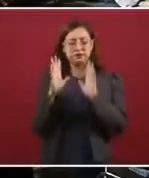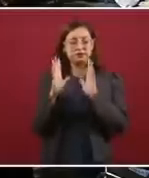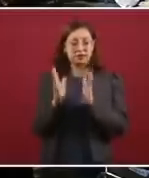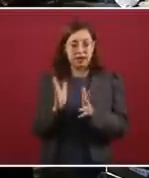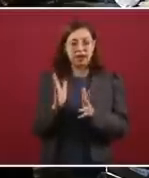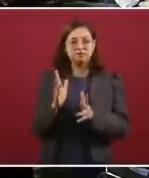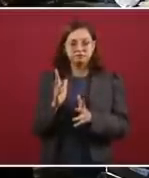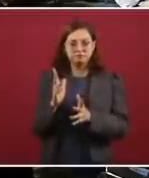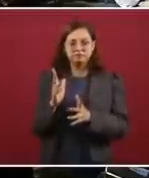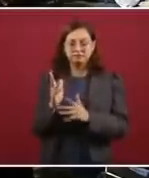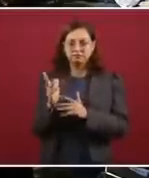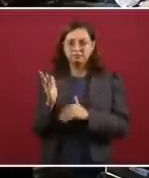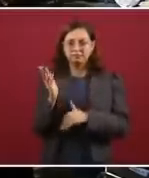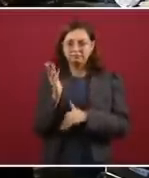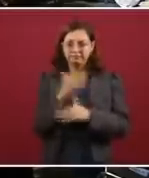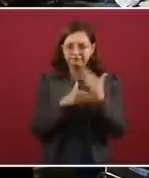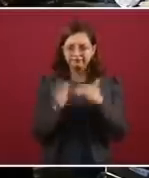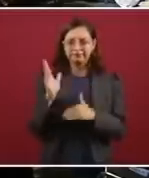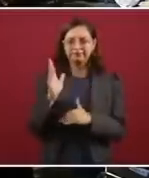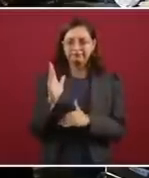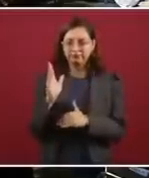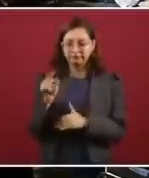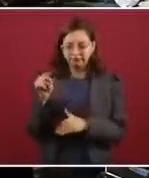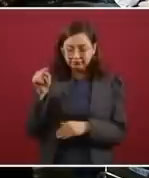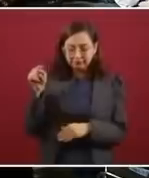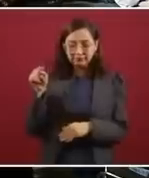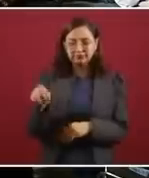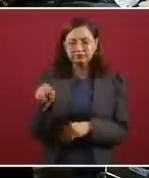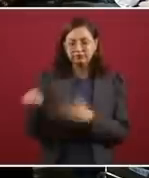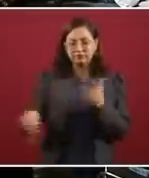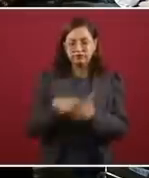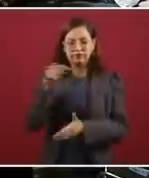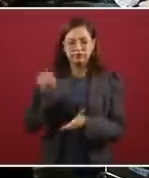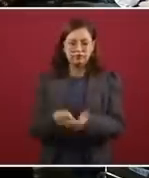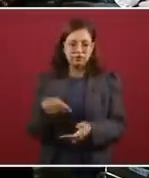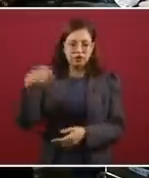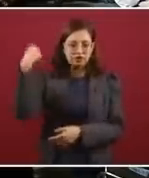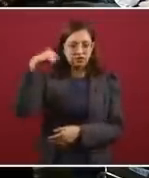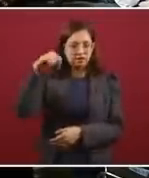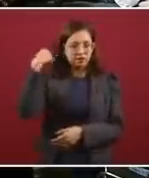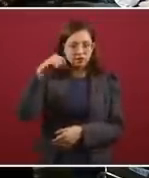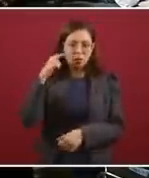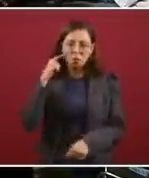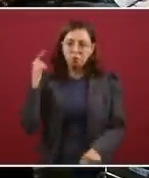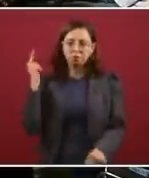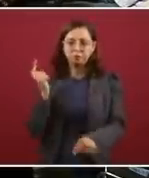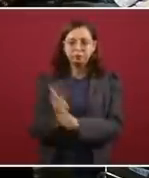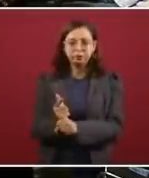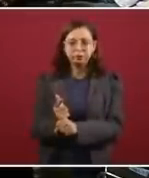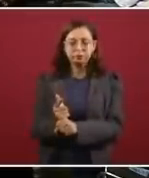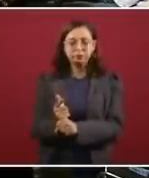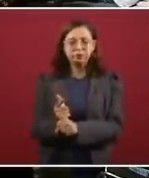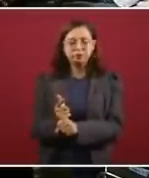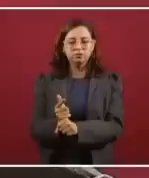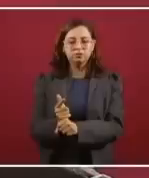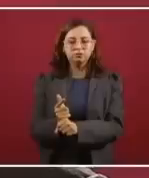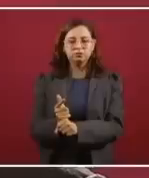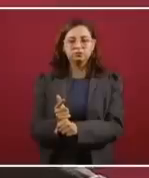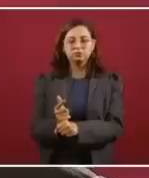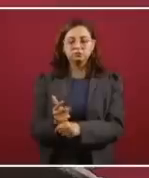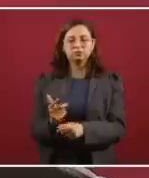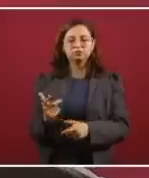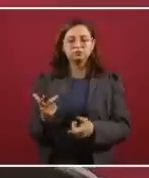exitosa para uno de los puntos intermedios que está en Tabasco y